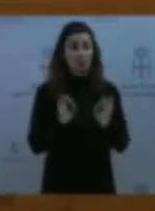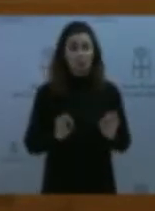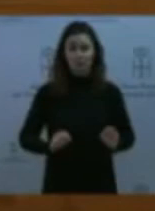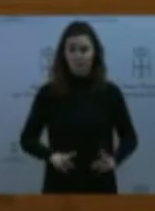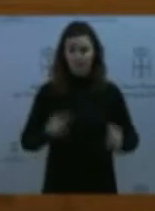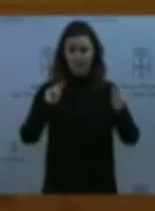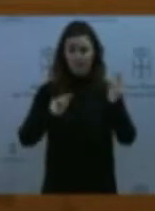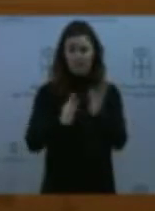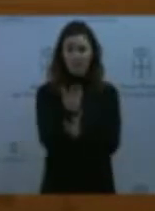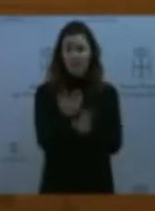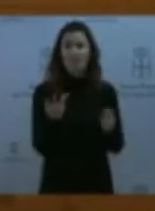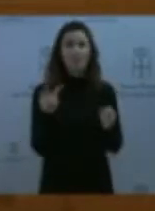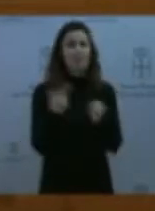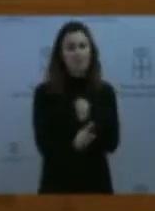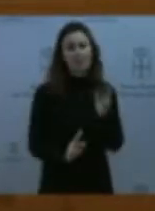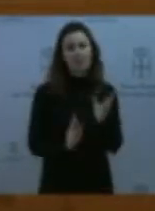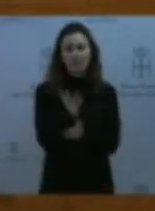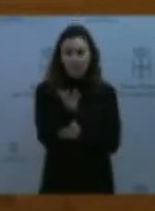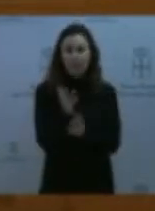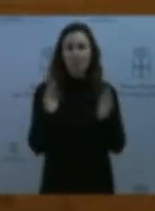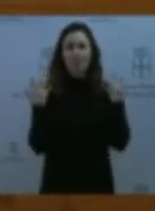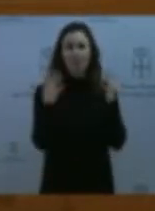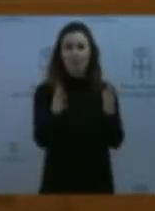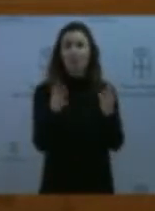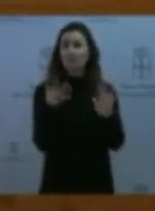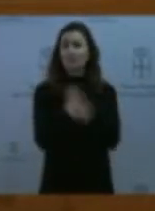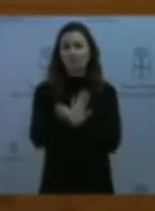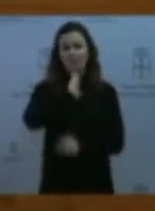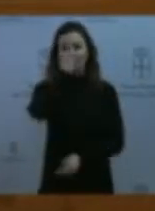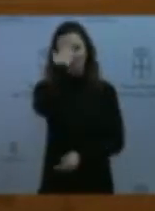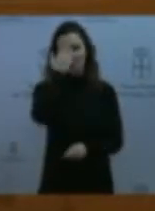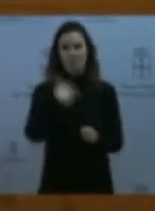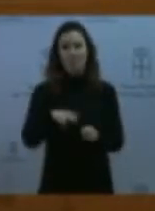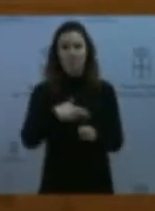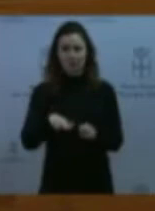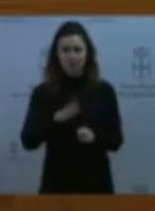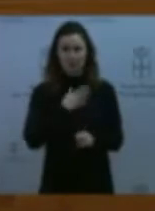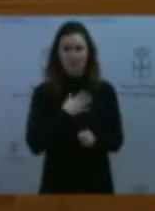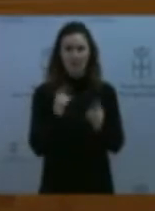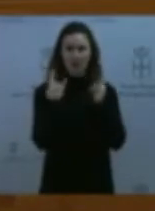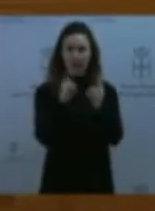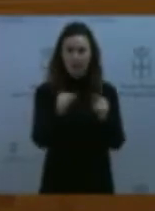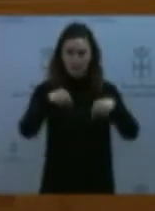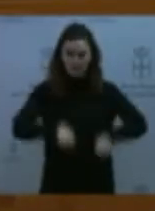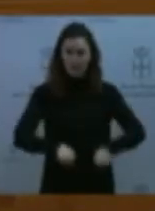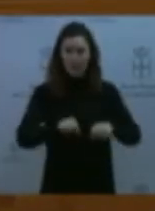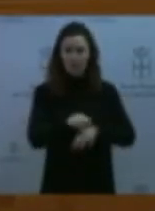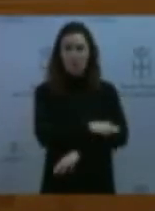es la principal política, el principal objetivo de la política forestal del Gobierno, nosotros